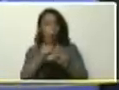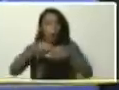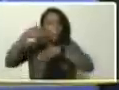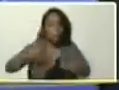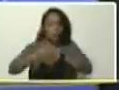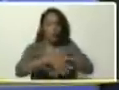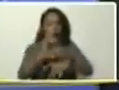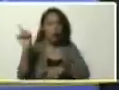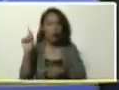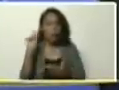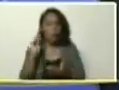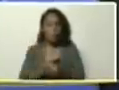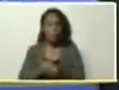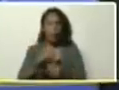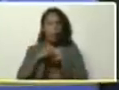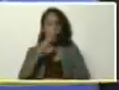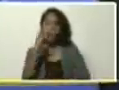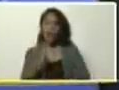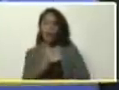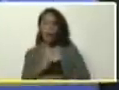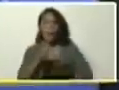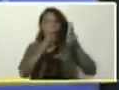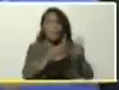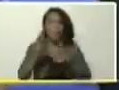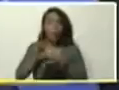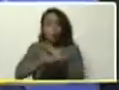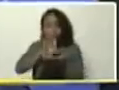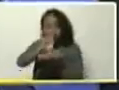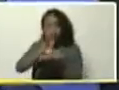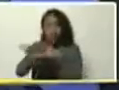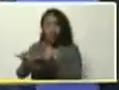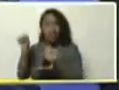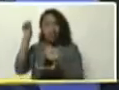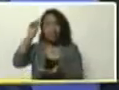Barinas, hace un planeamiento estratégico que se